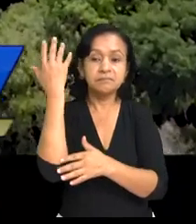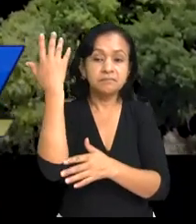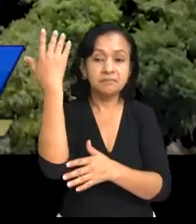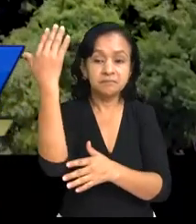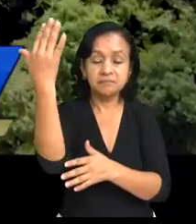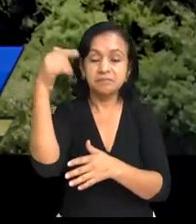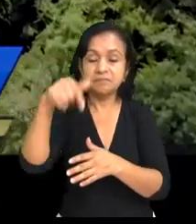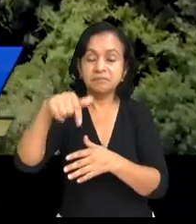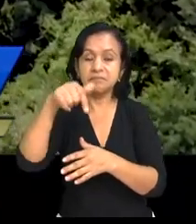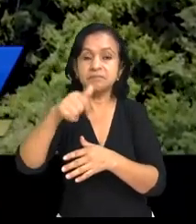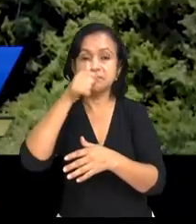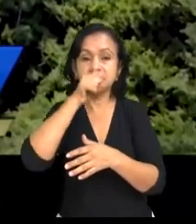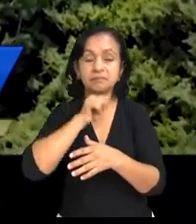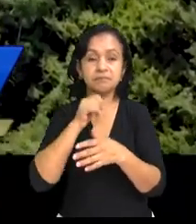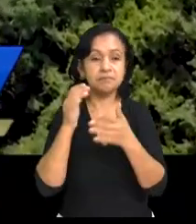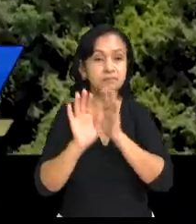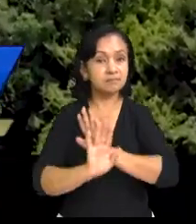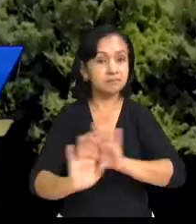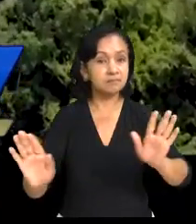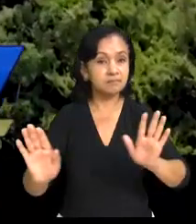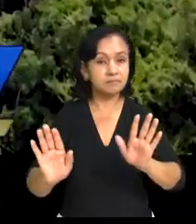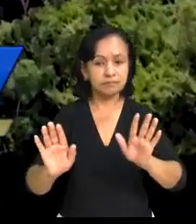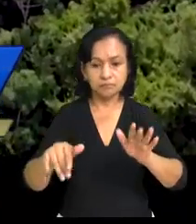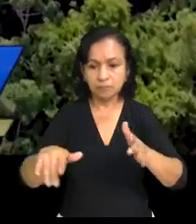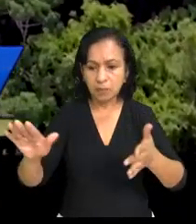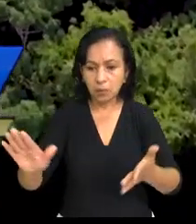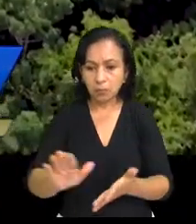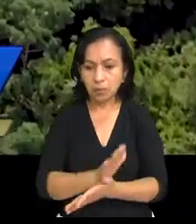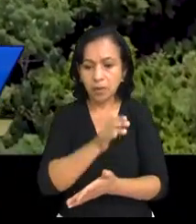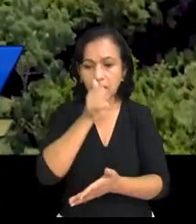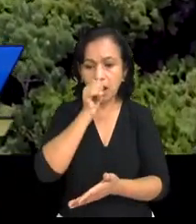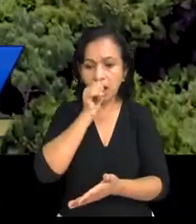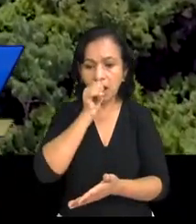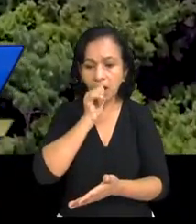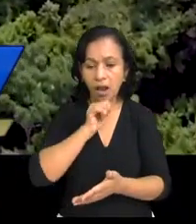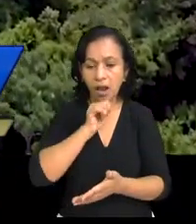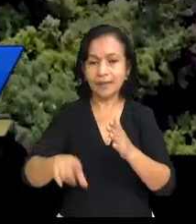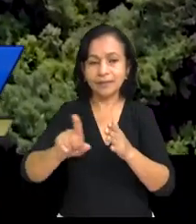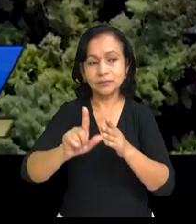pozo. Sí. Y de repente no estaba necesariamente ahí el origen